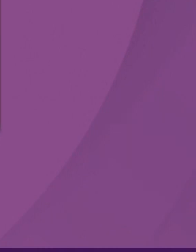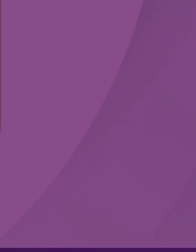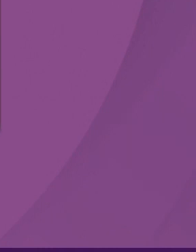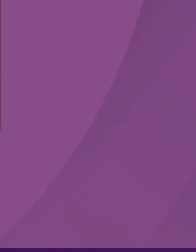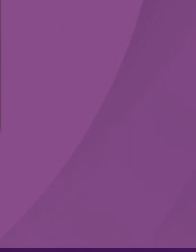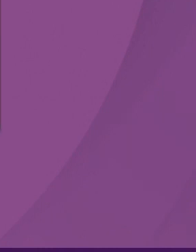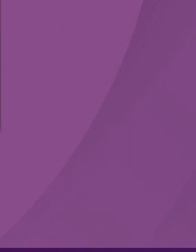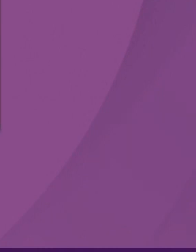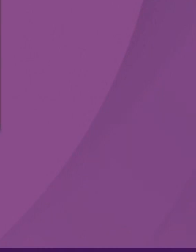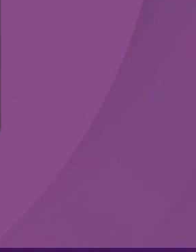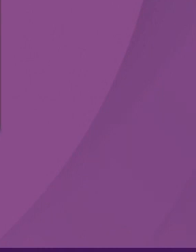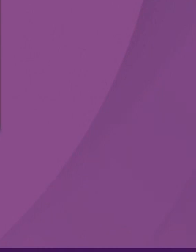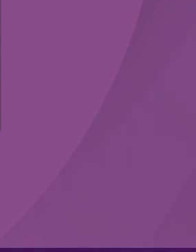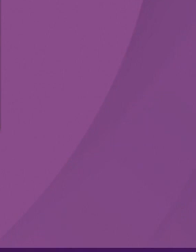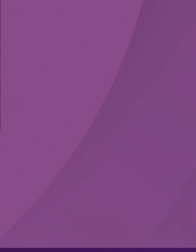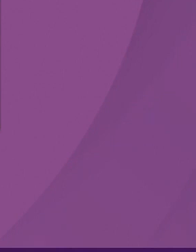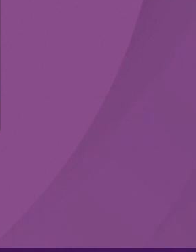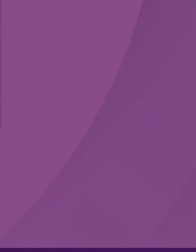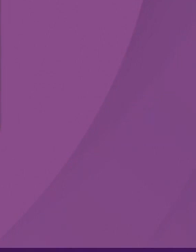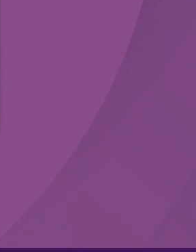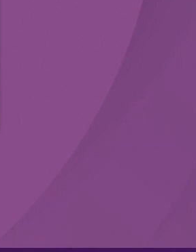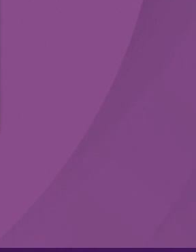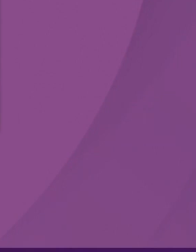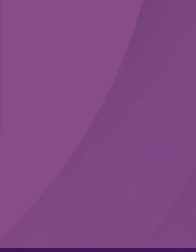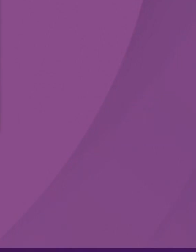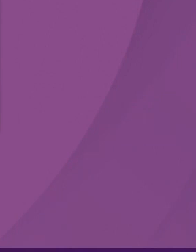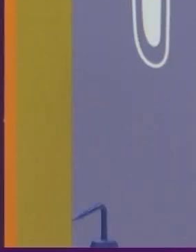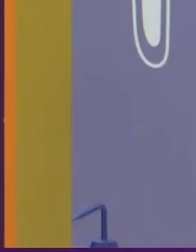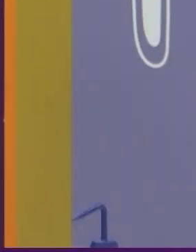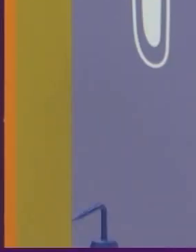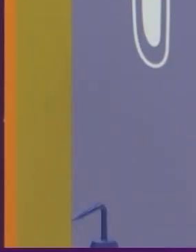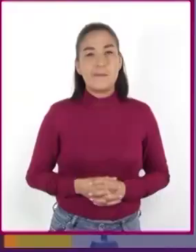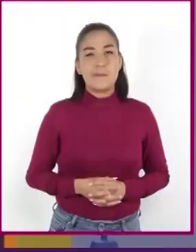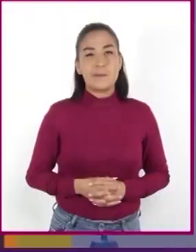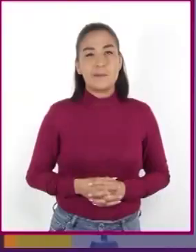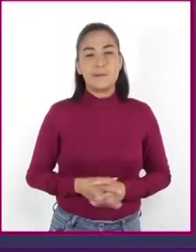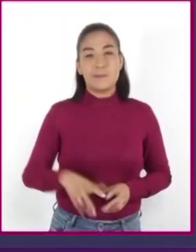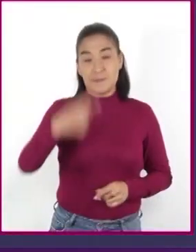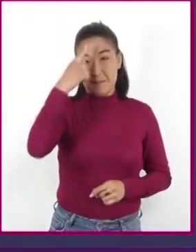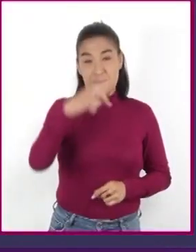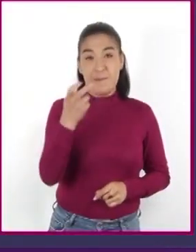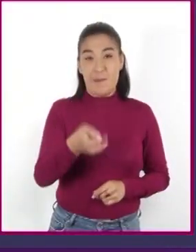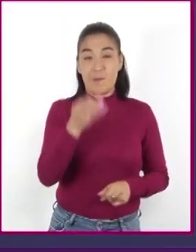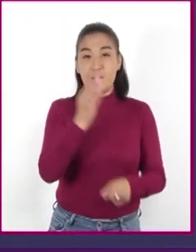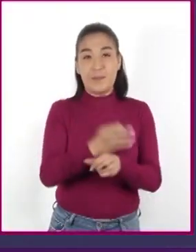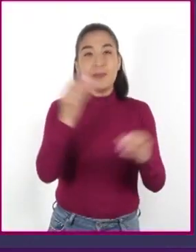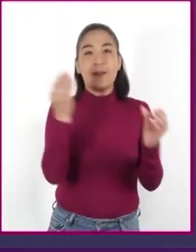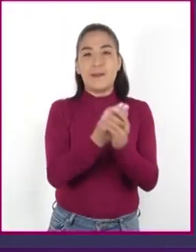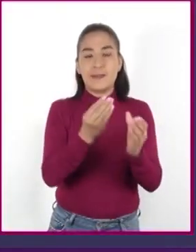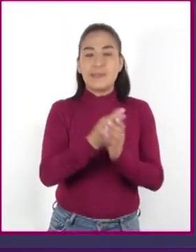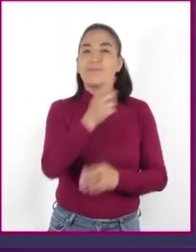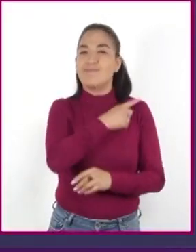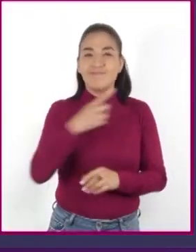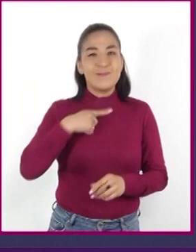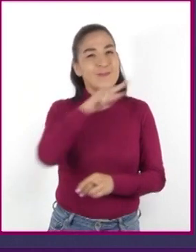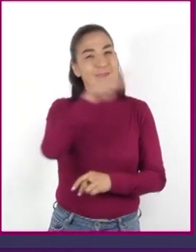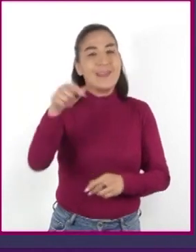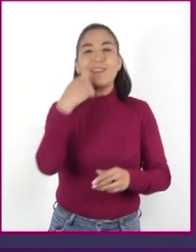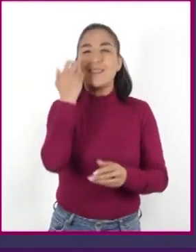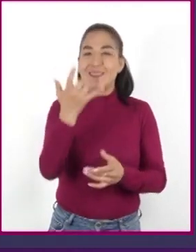en realizar una química experimental. Para esta sesión, les pedimos que pongan en práctica todas sus ganas de